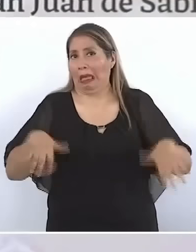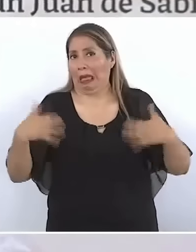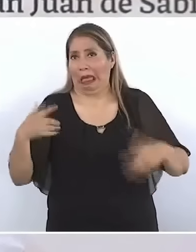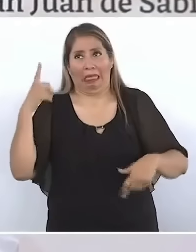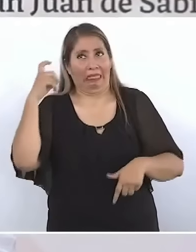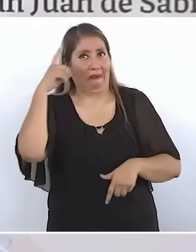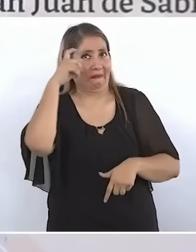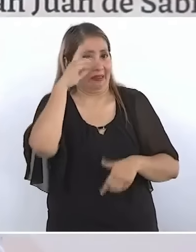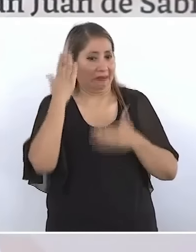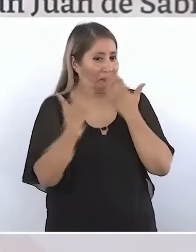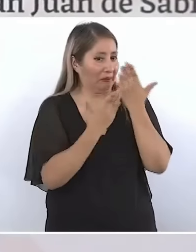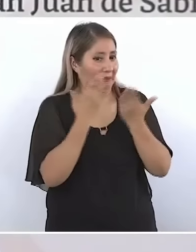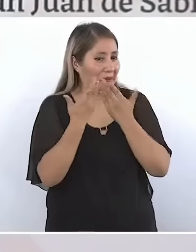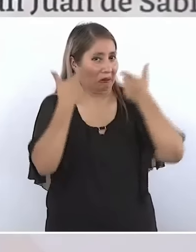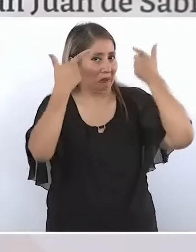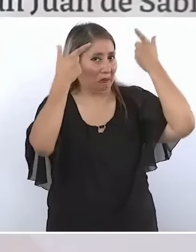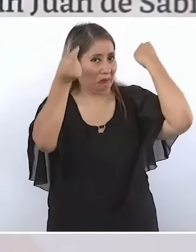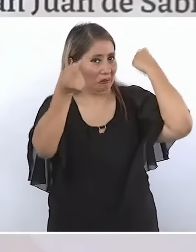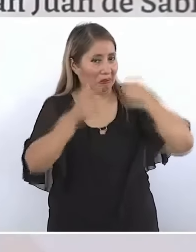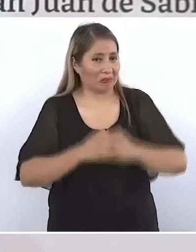milagro.